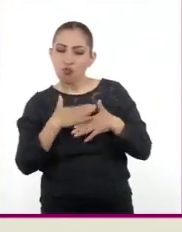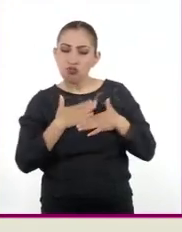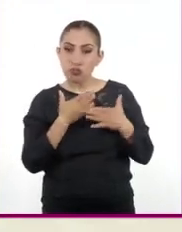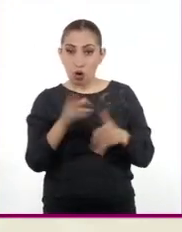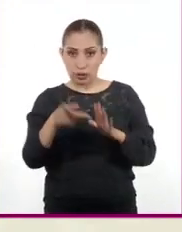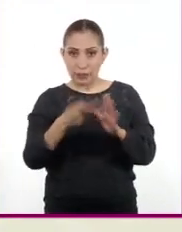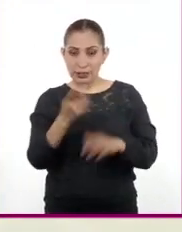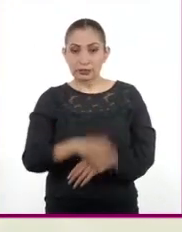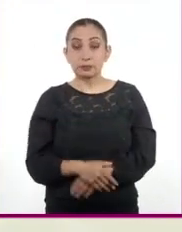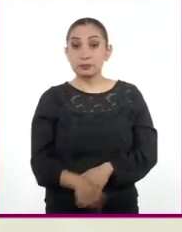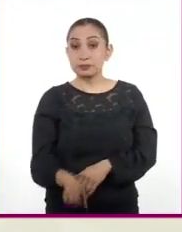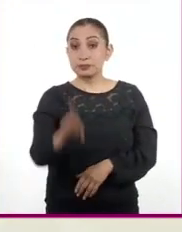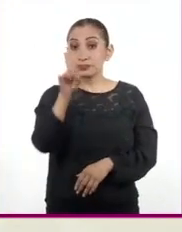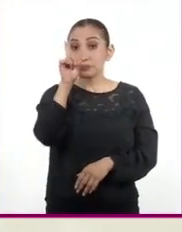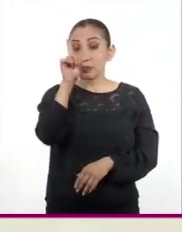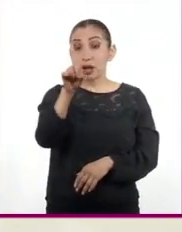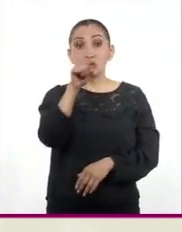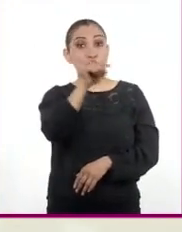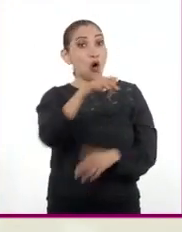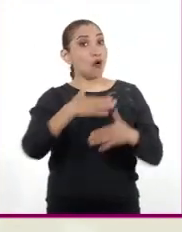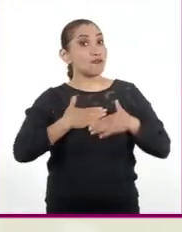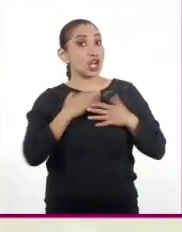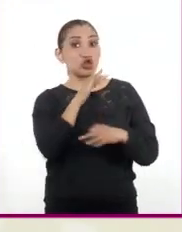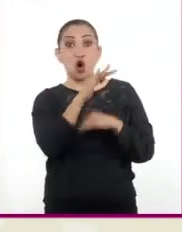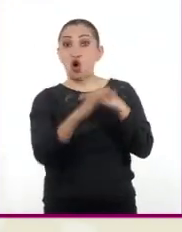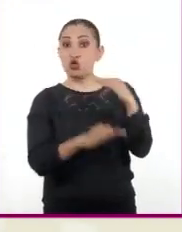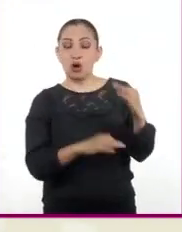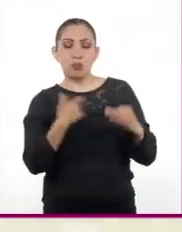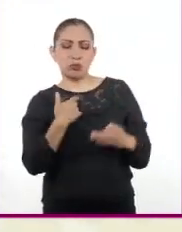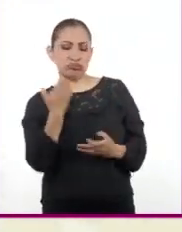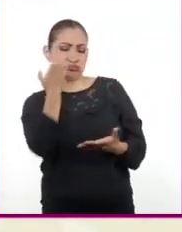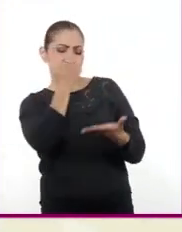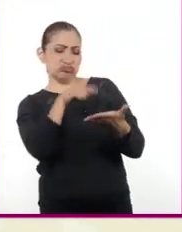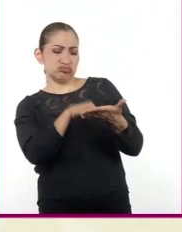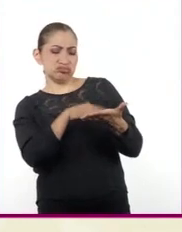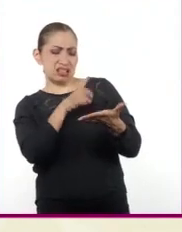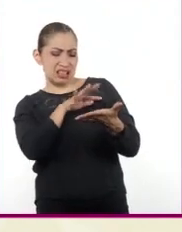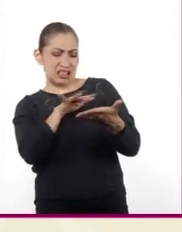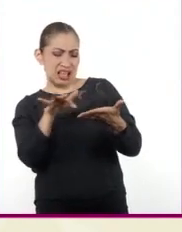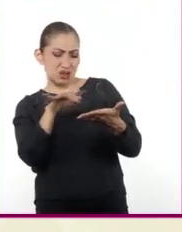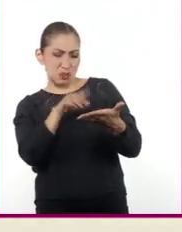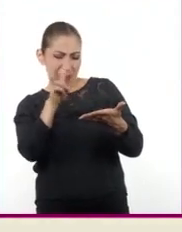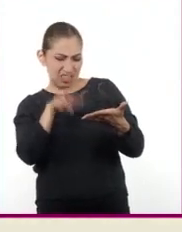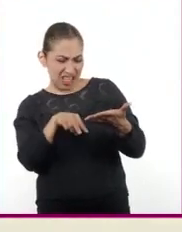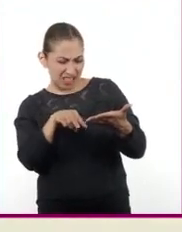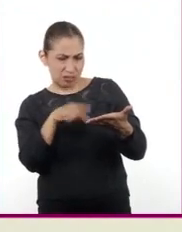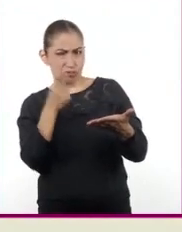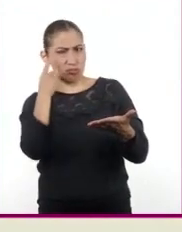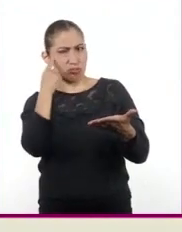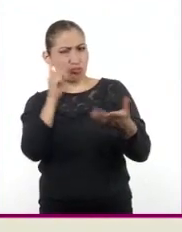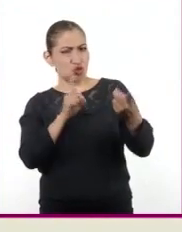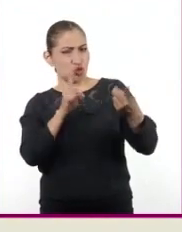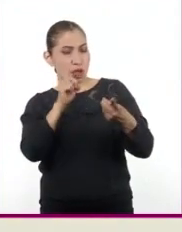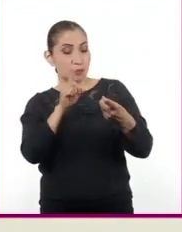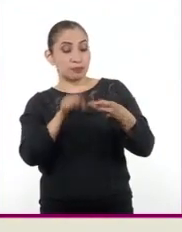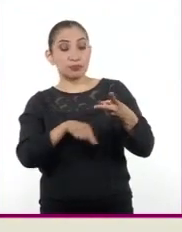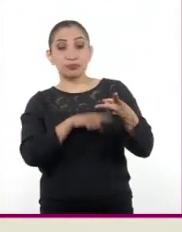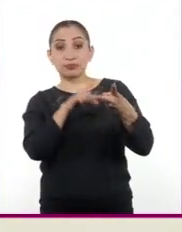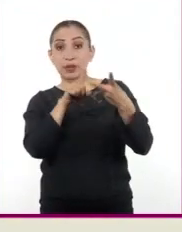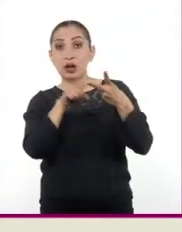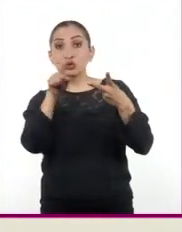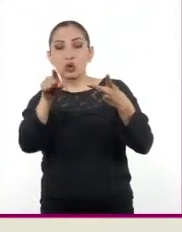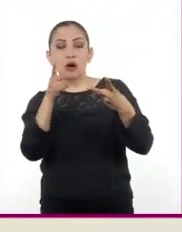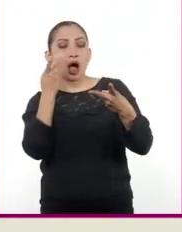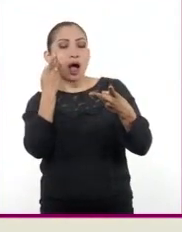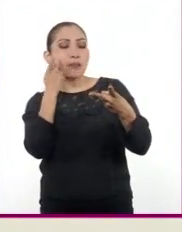de nuevo. 1. Desconfíen. Pregúntense si es lógico lo que leen. 2.